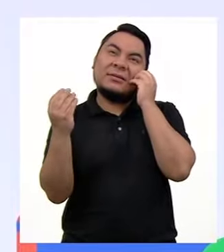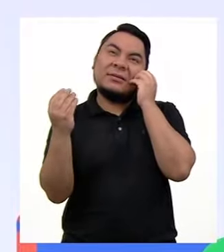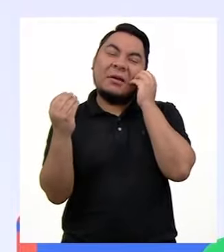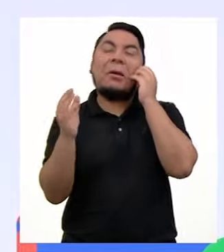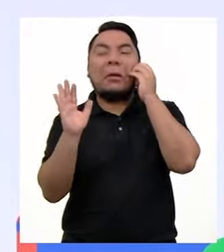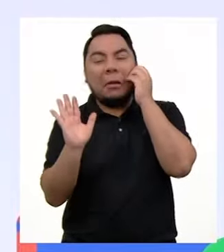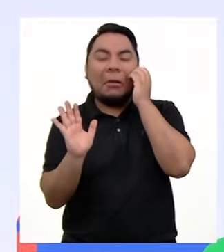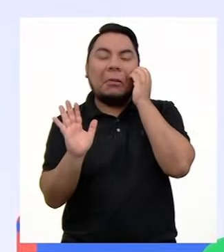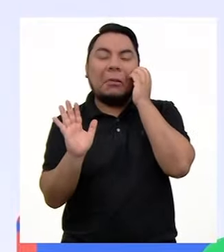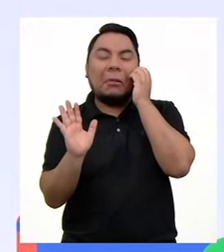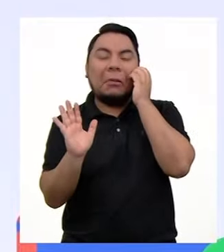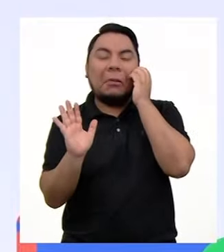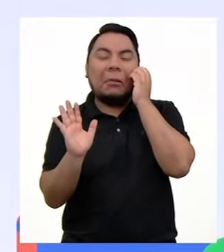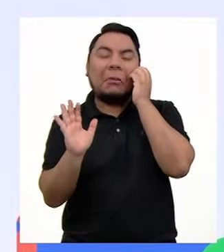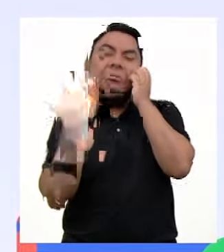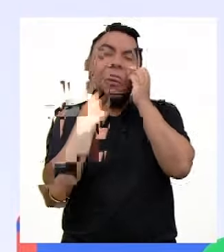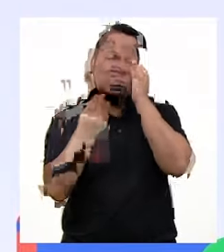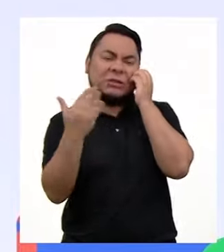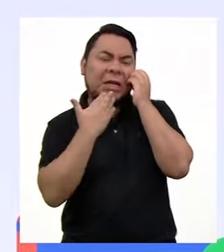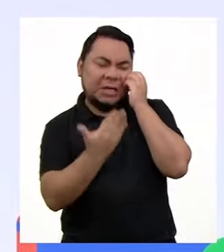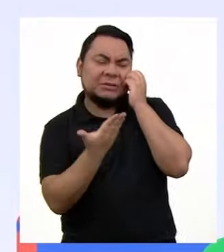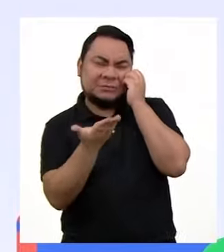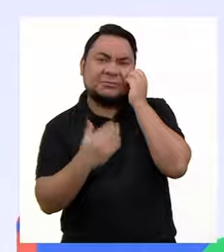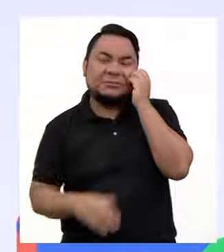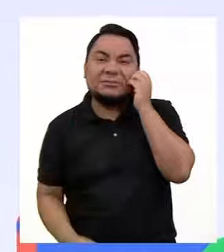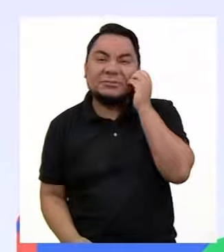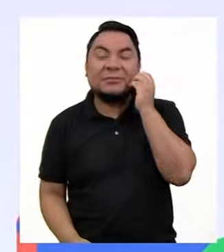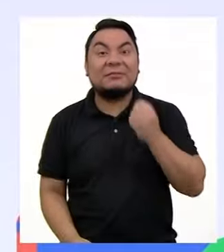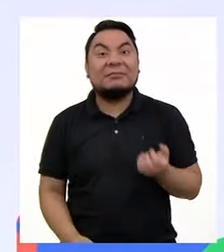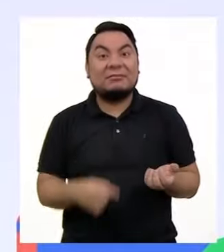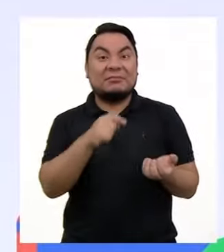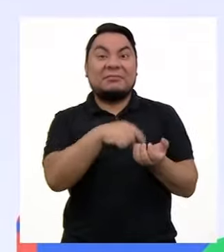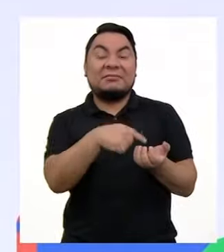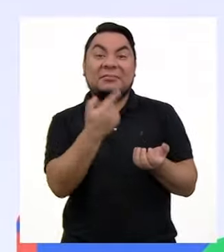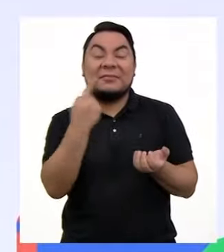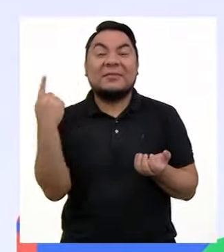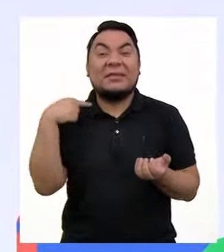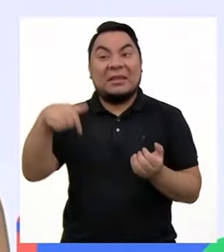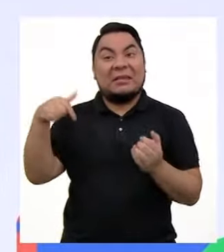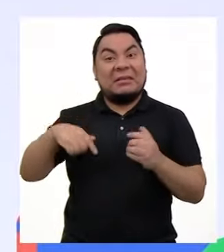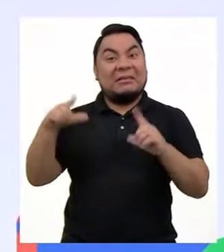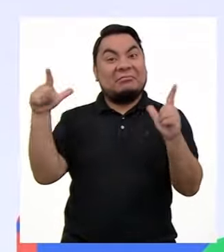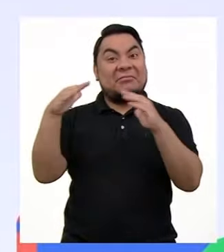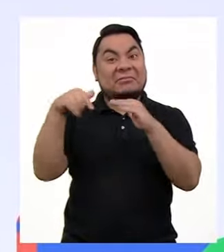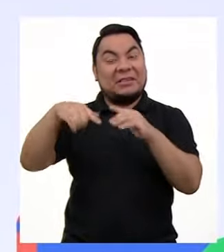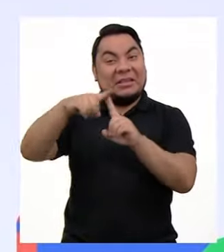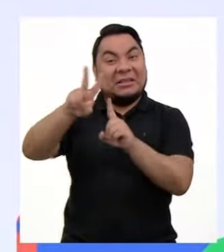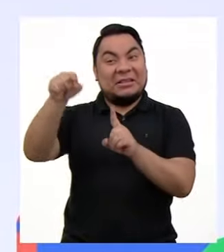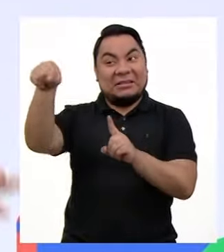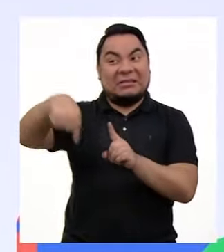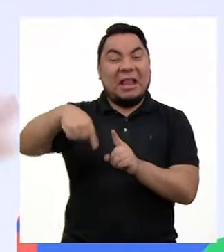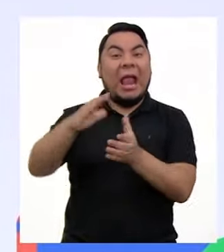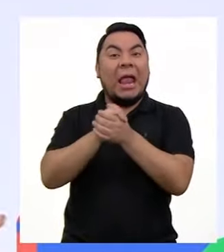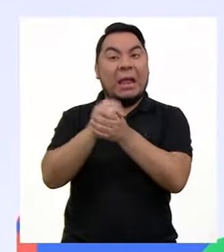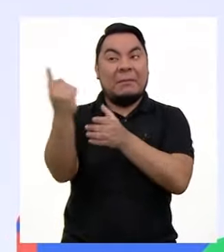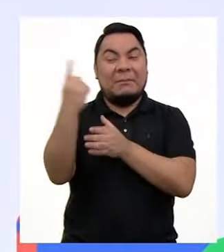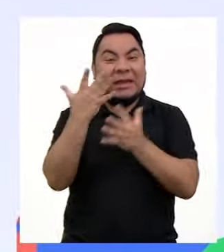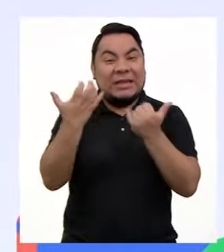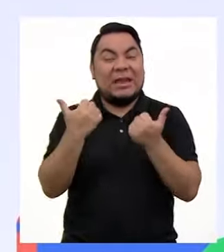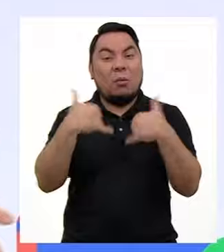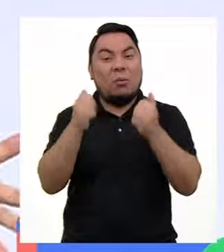Bueno, está bien. Gracias. Me han llamado de la entrada del canal. Ha venido una amiga que quiere hacer un juego